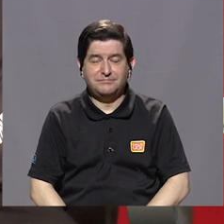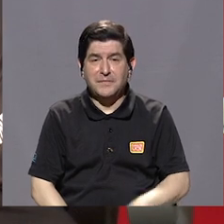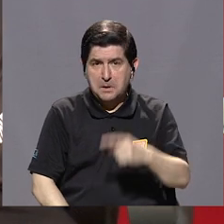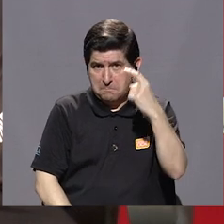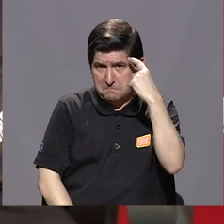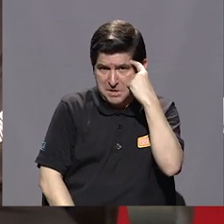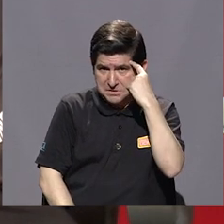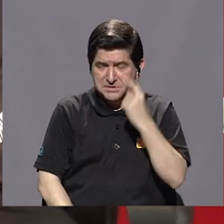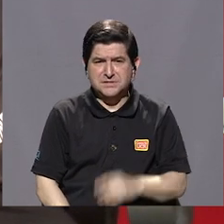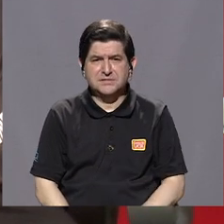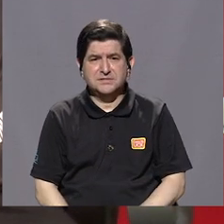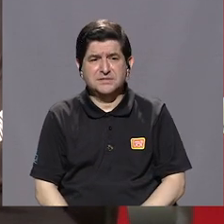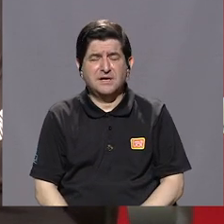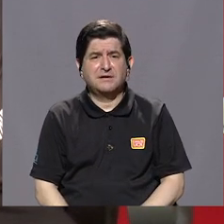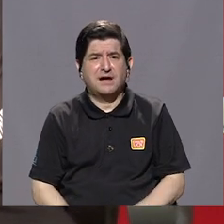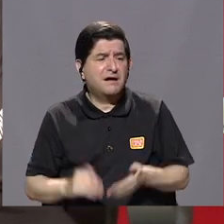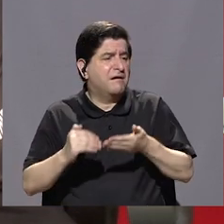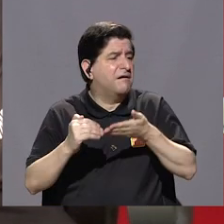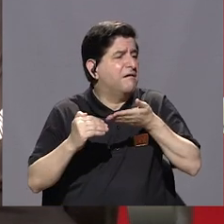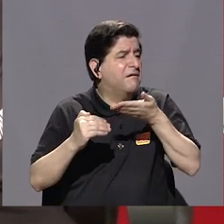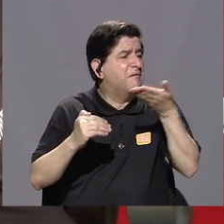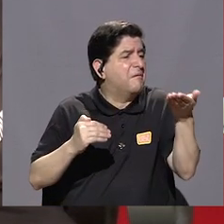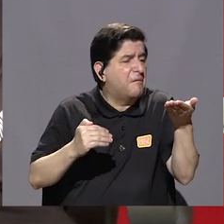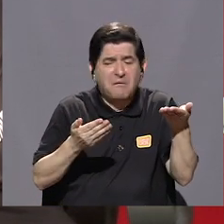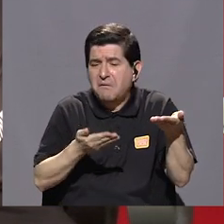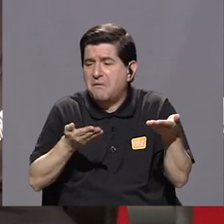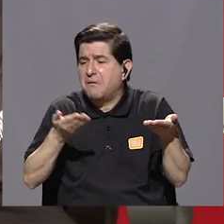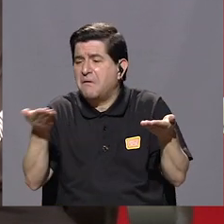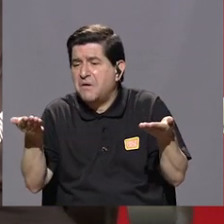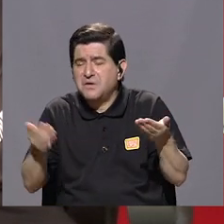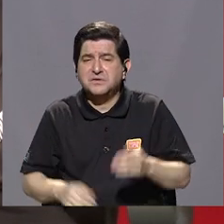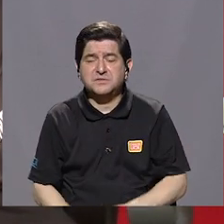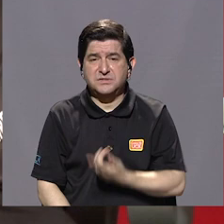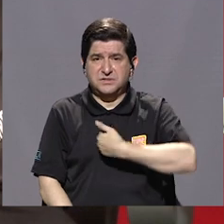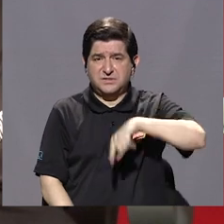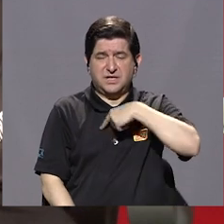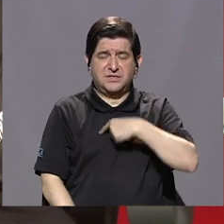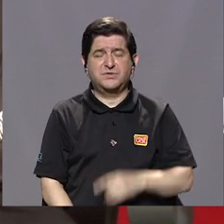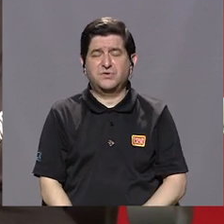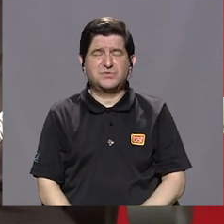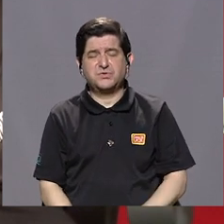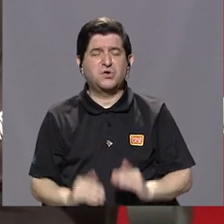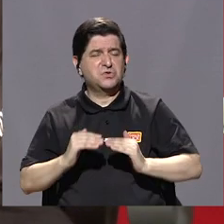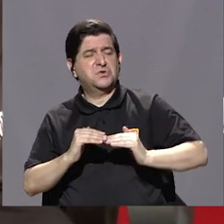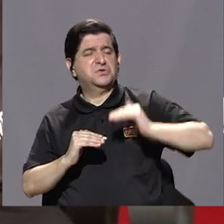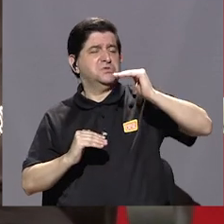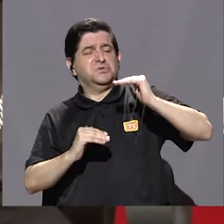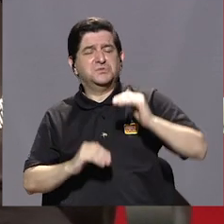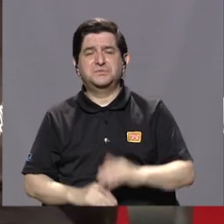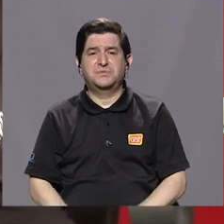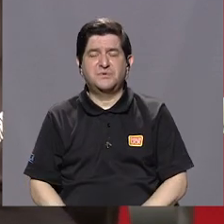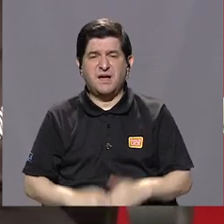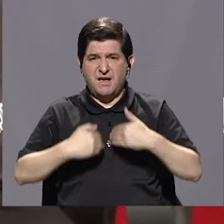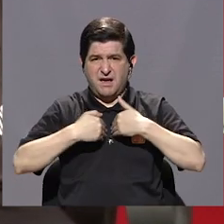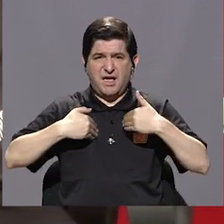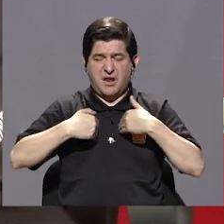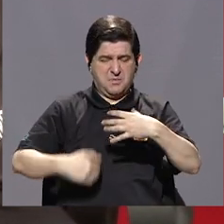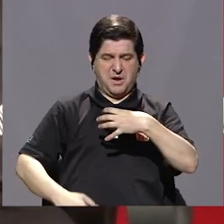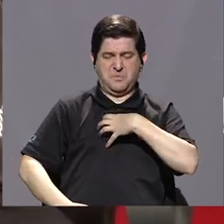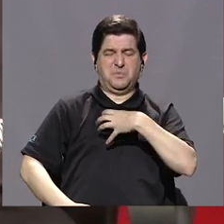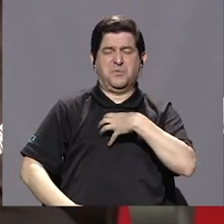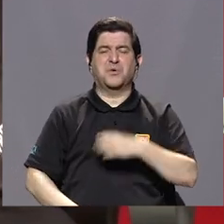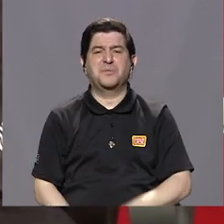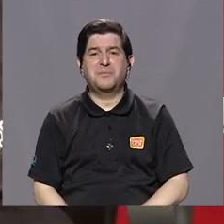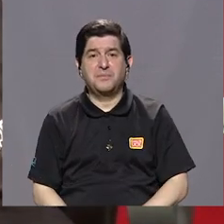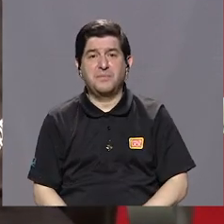piensa que los bienes, que somos amos y señores de los bienes, que los animales nos pertenecen, que no